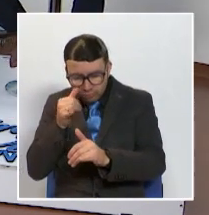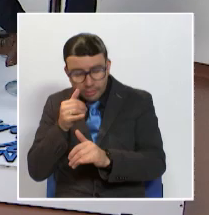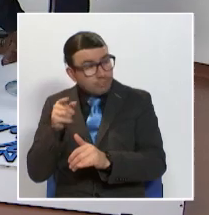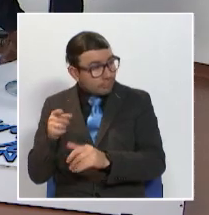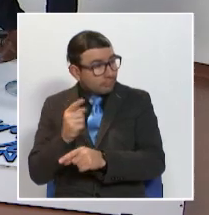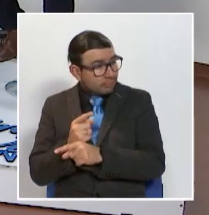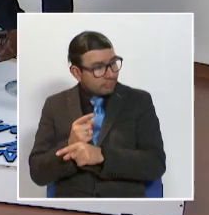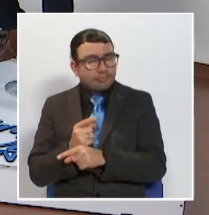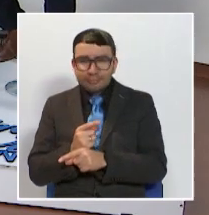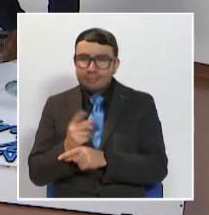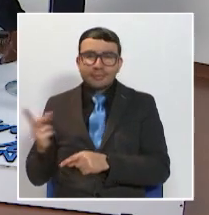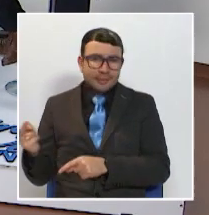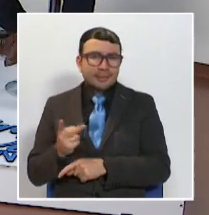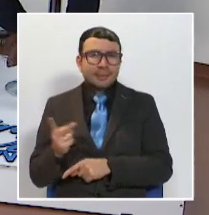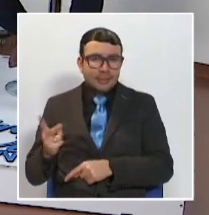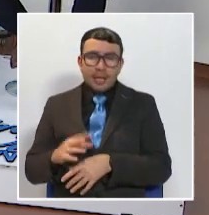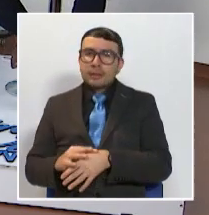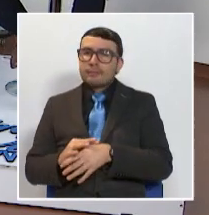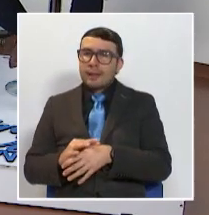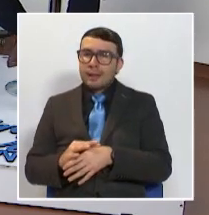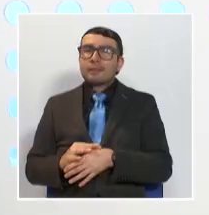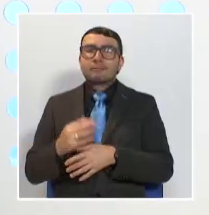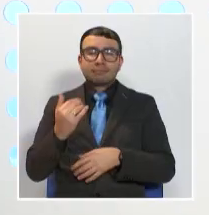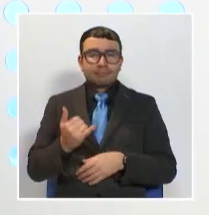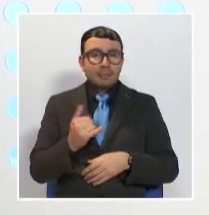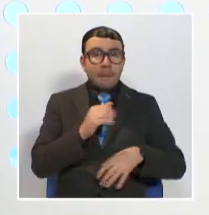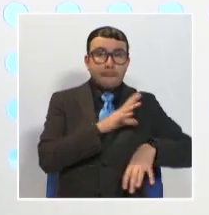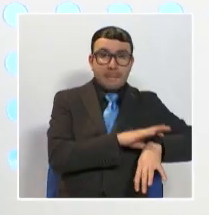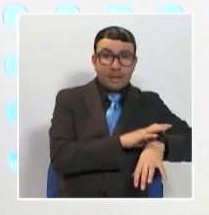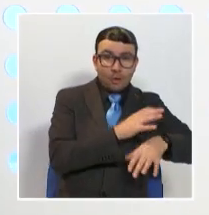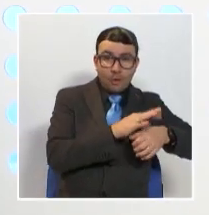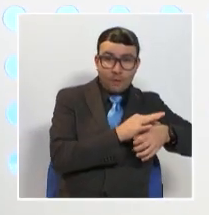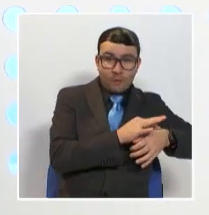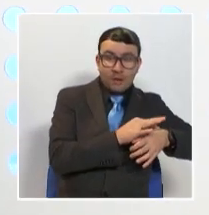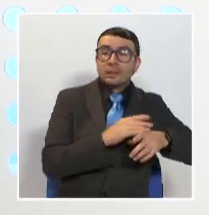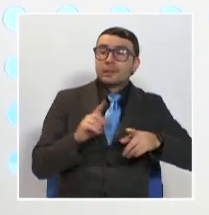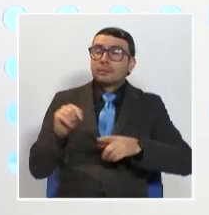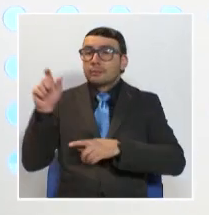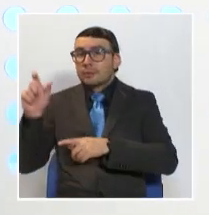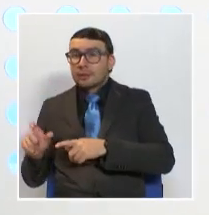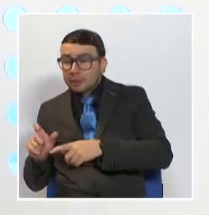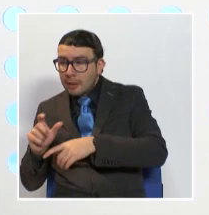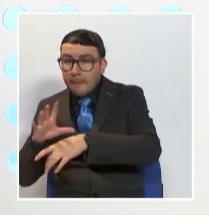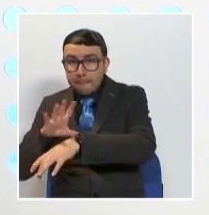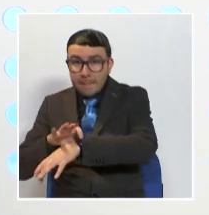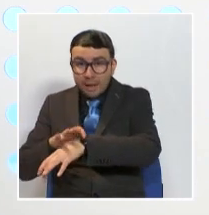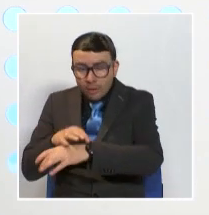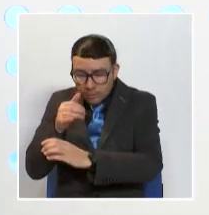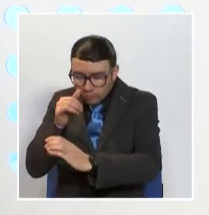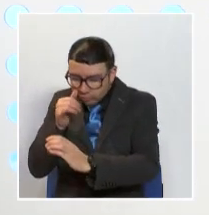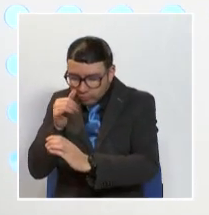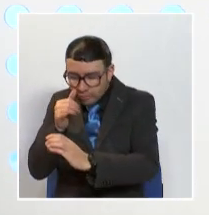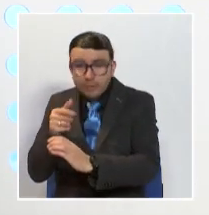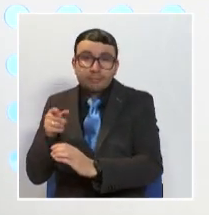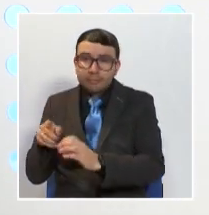patología son especialidades que van de la mano y de hecho pues en dermatología en todos los pensum en las universidades se reciben clases